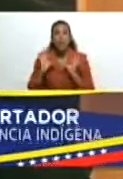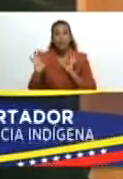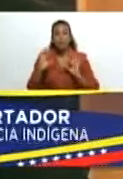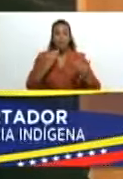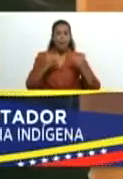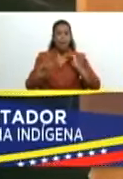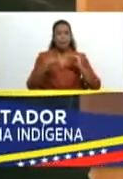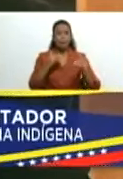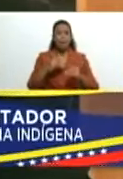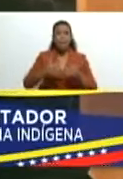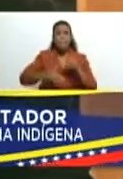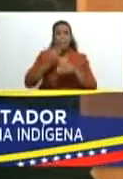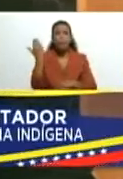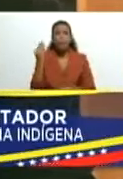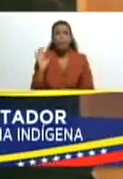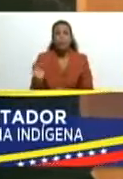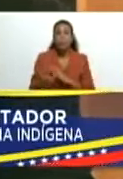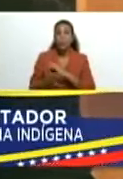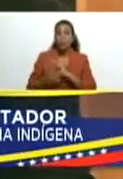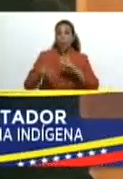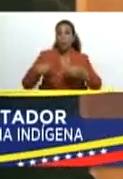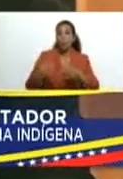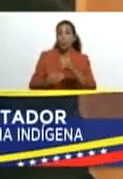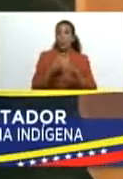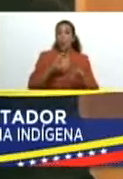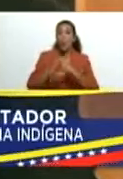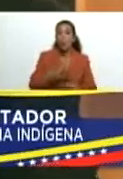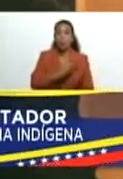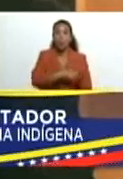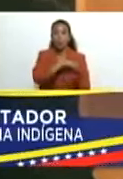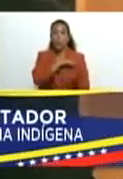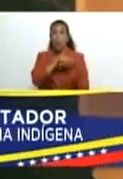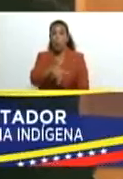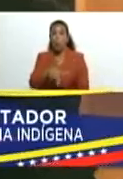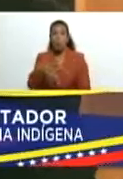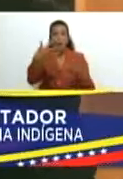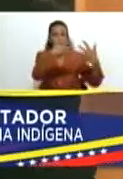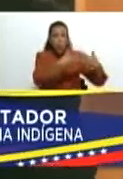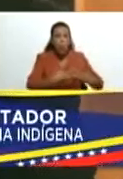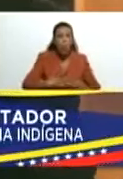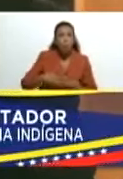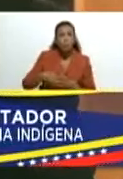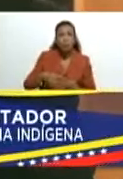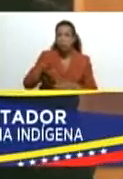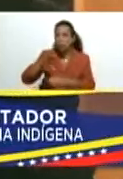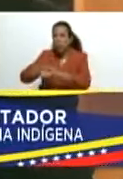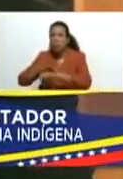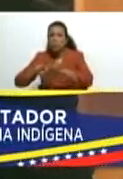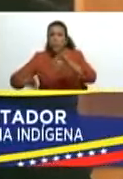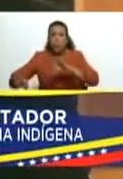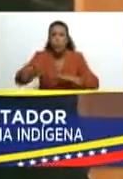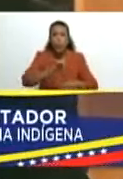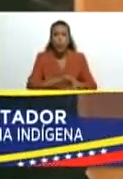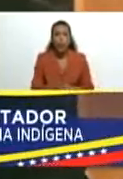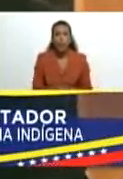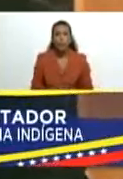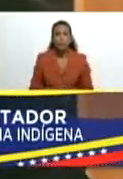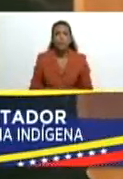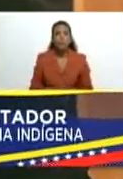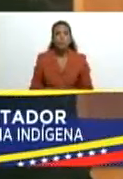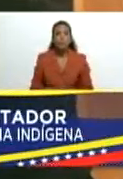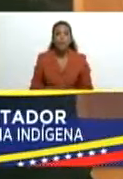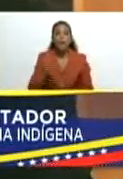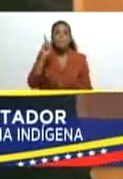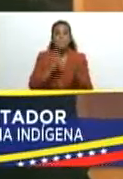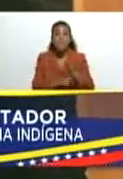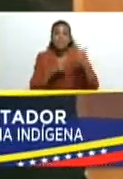moderna, características de la colonialidad y tecnología en el ocultamiento del colonialismo y el imperialismo. Cuadrillas de captura de cimarrones en la provincia de Caracas,